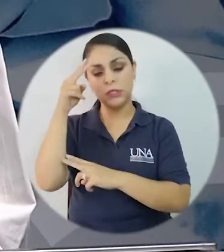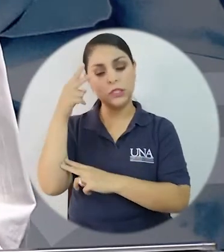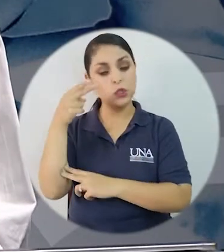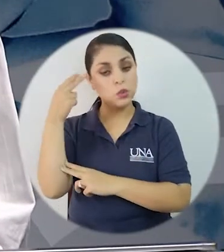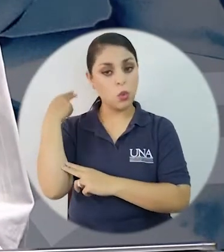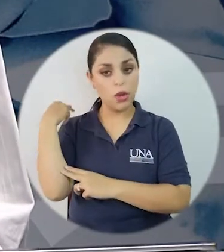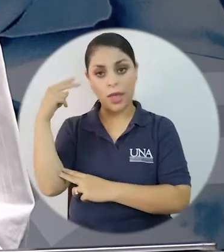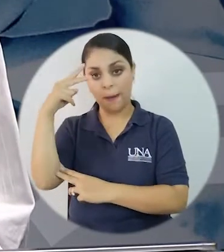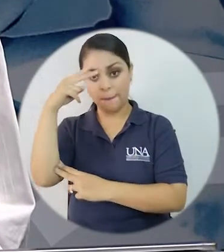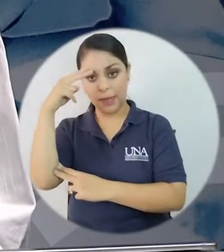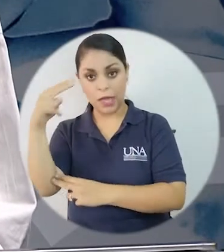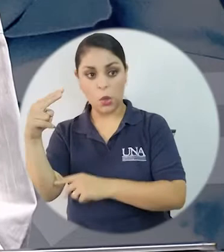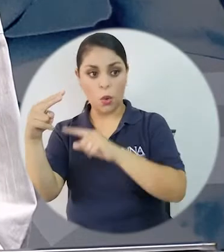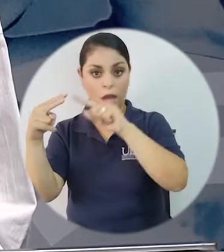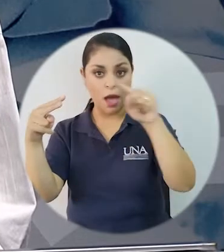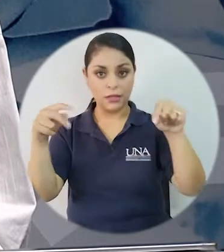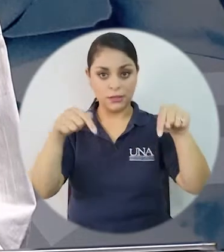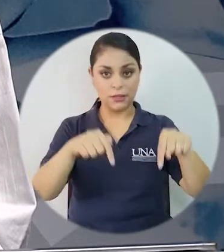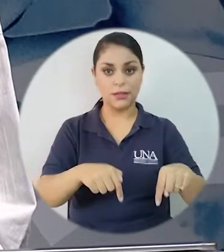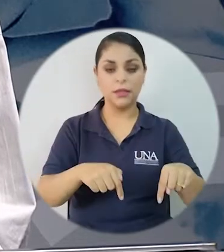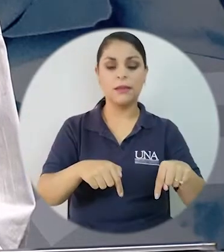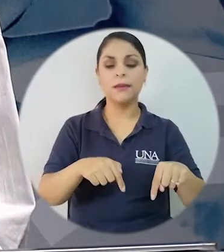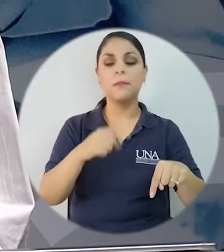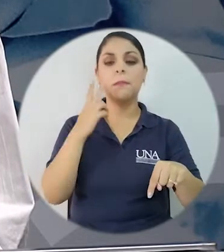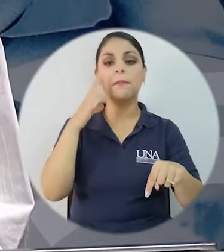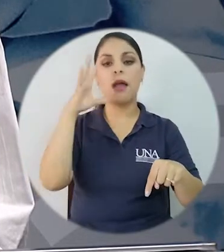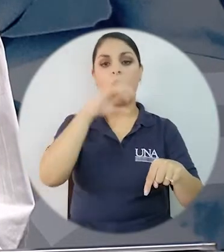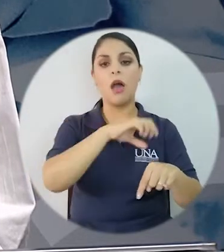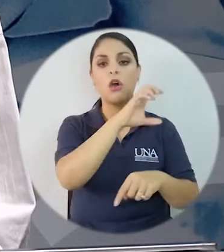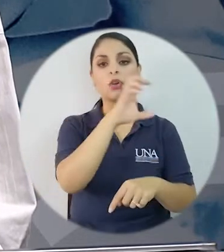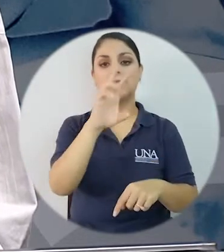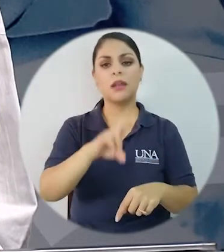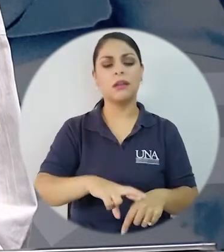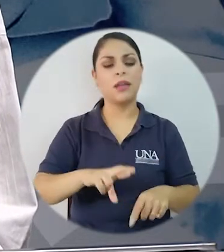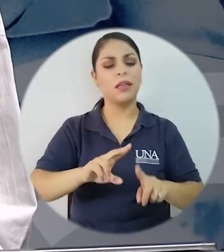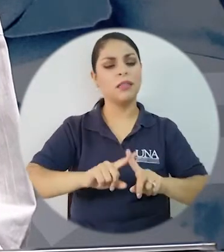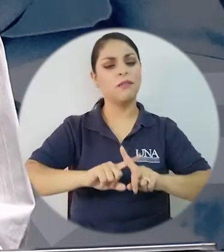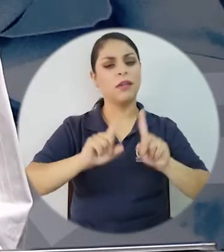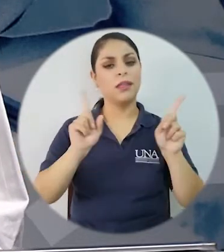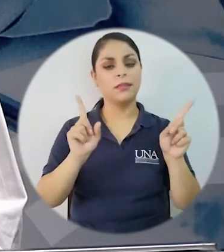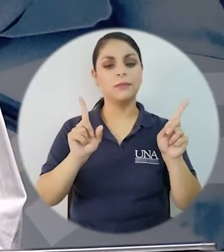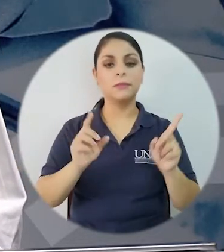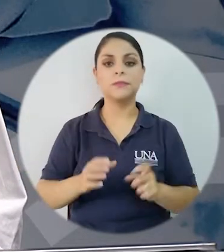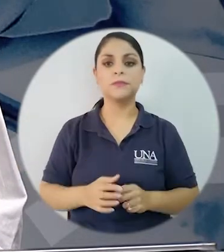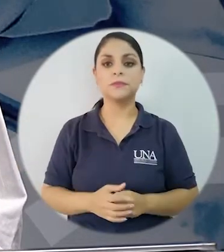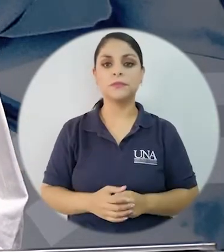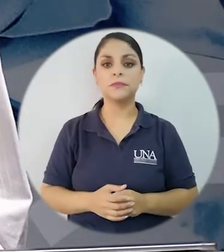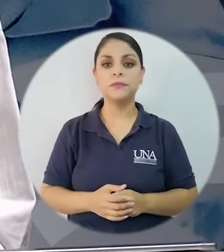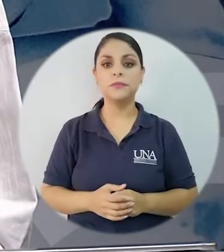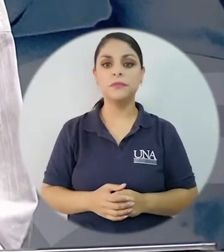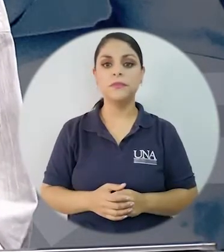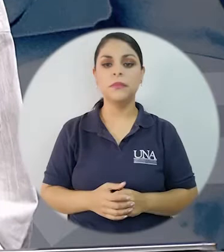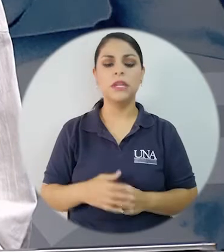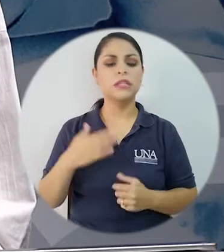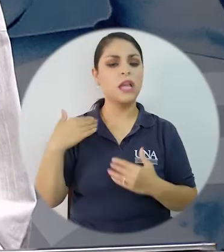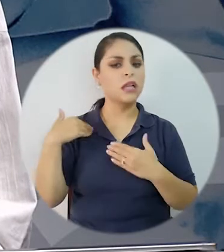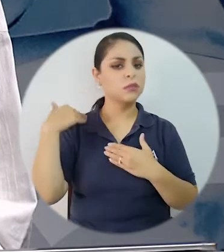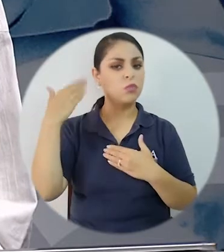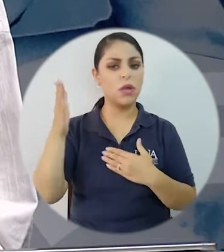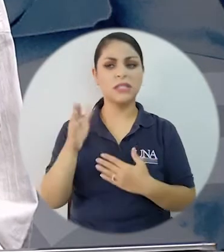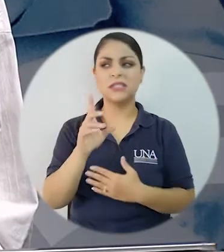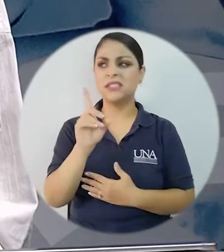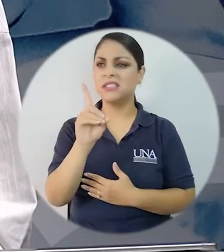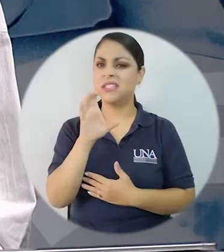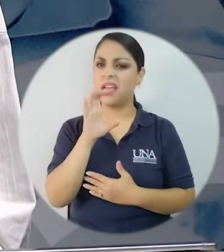acá, se da cuenta que con Costa Rica pasó algo diferente. Y no es un invento ya después de 100